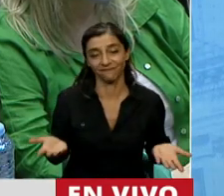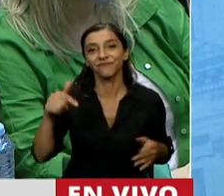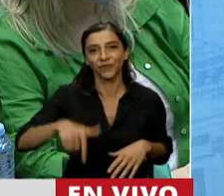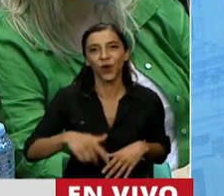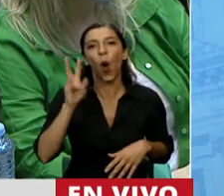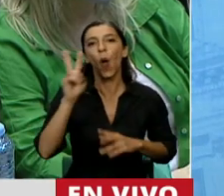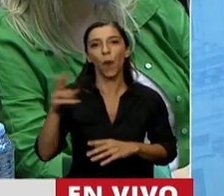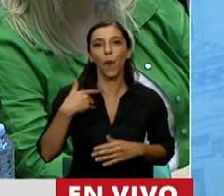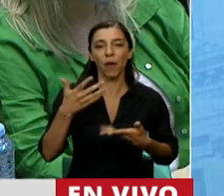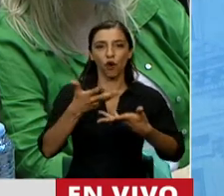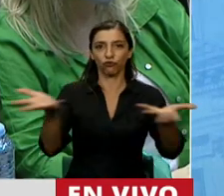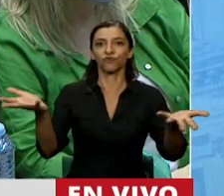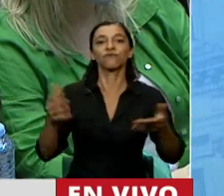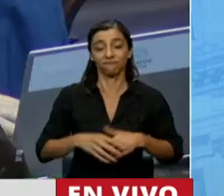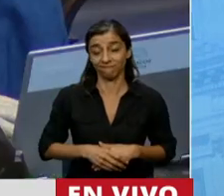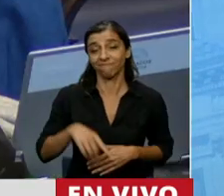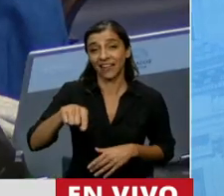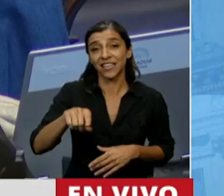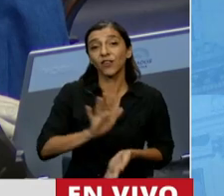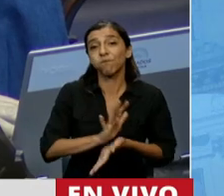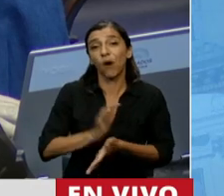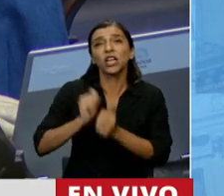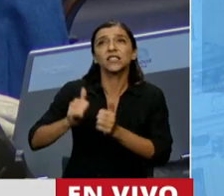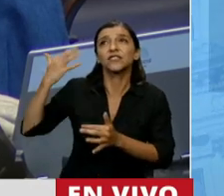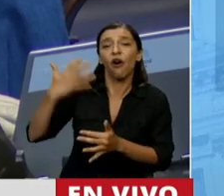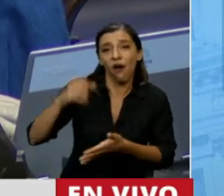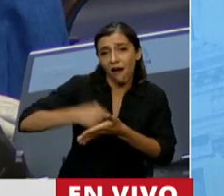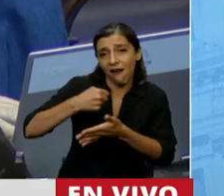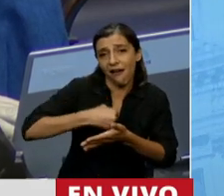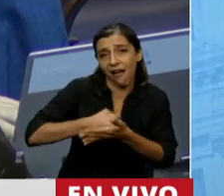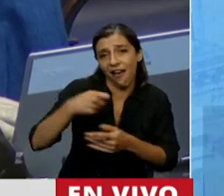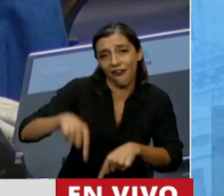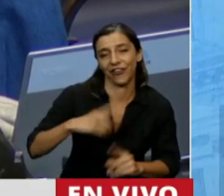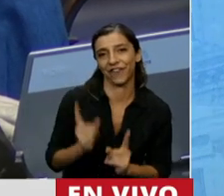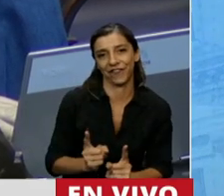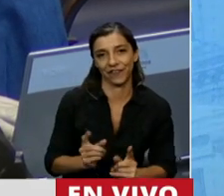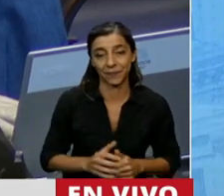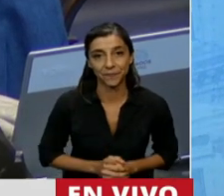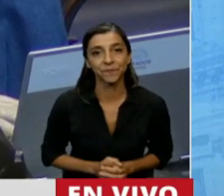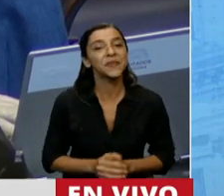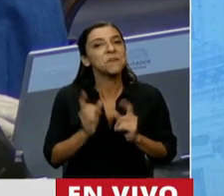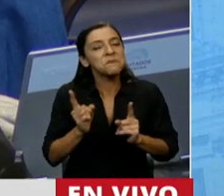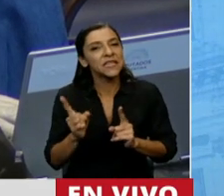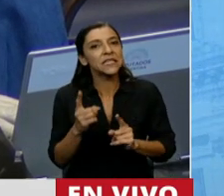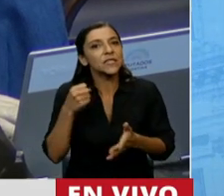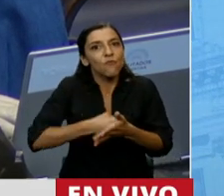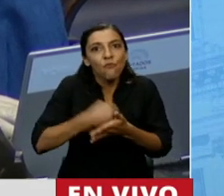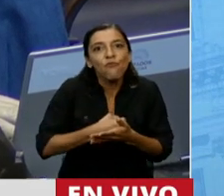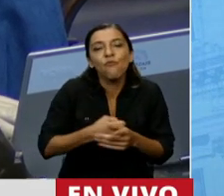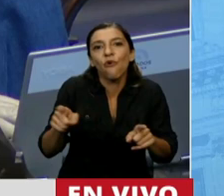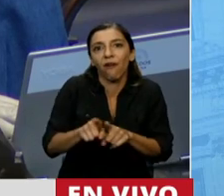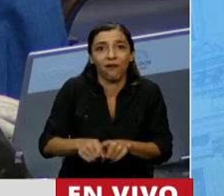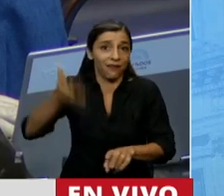lucha histórica de mujeres. Esa misma lucha de mujeres que nos llevó a tener una presidenta mujer.